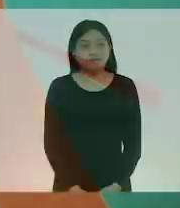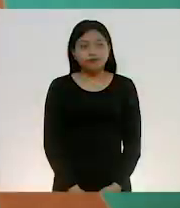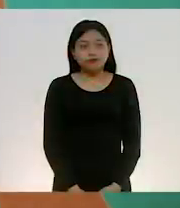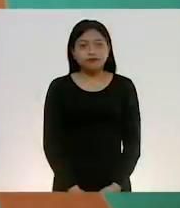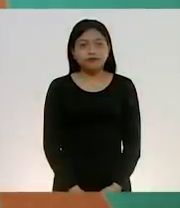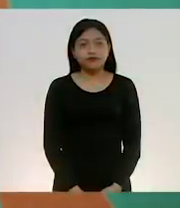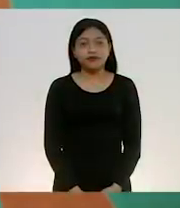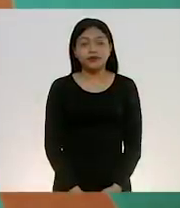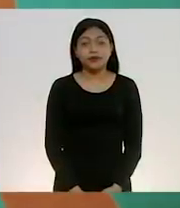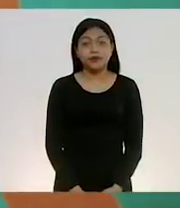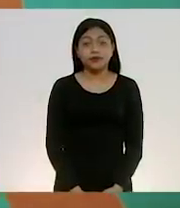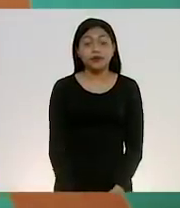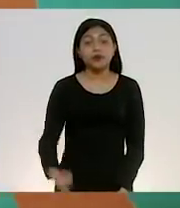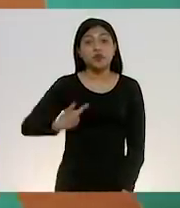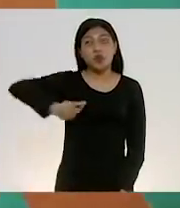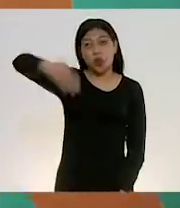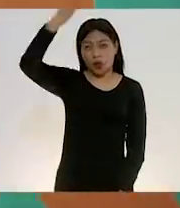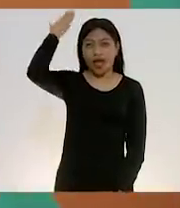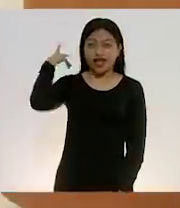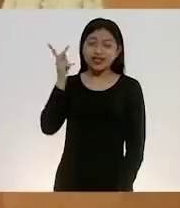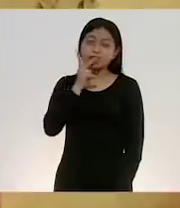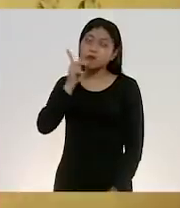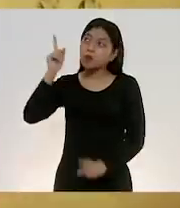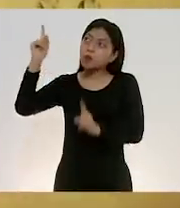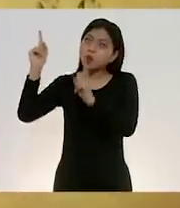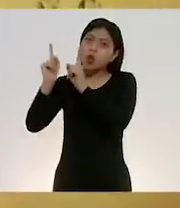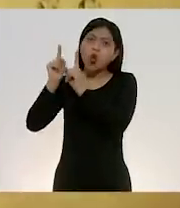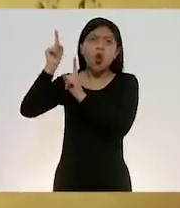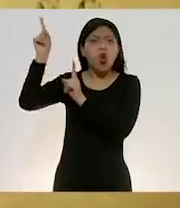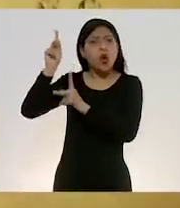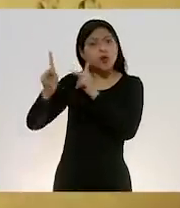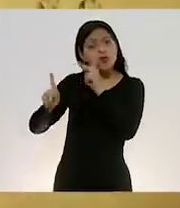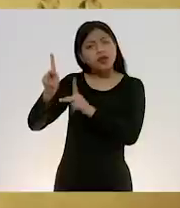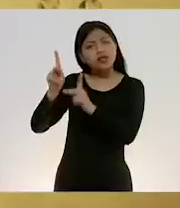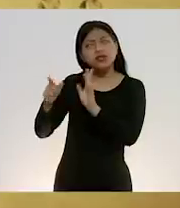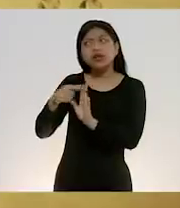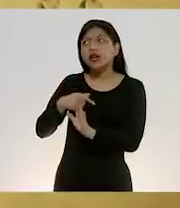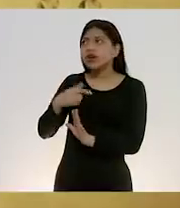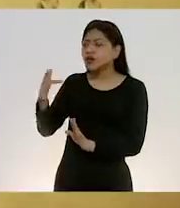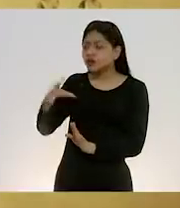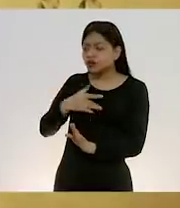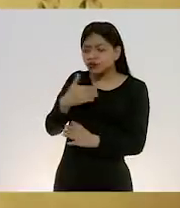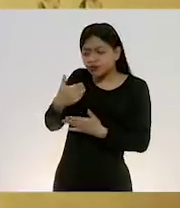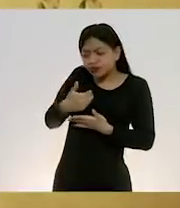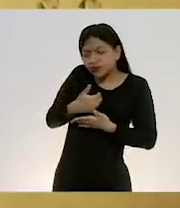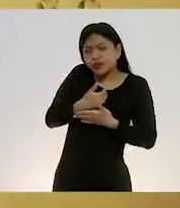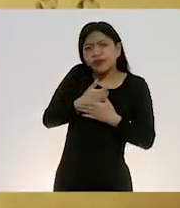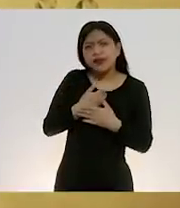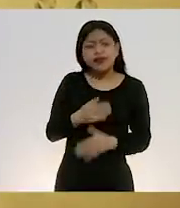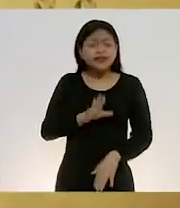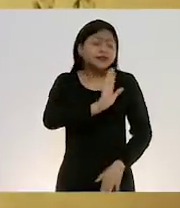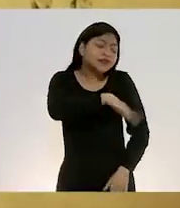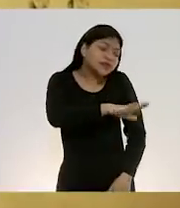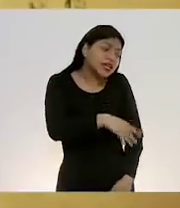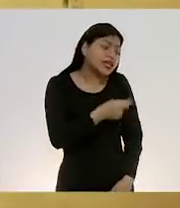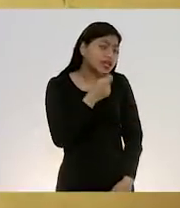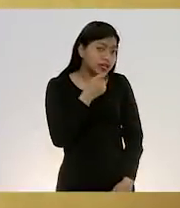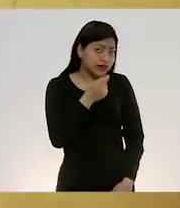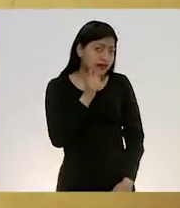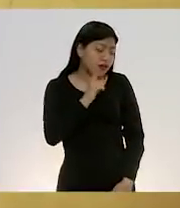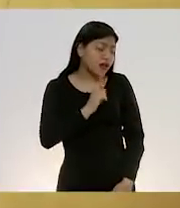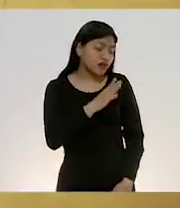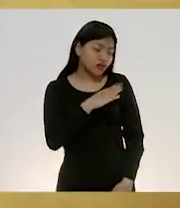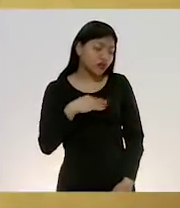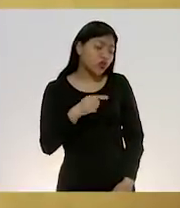Anja humpelzik balyetel inyum hachtin oksah olta. Chupal, tene mantat inaitika